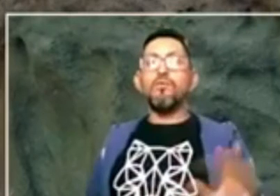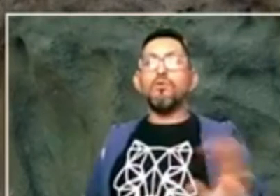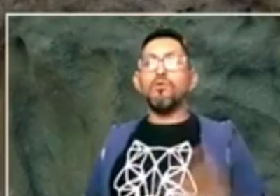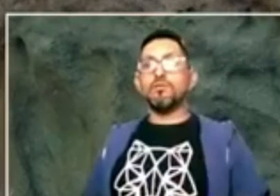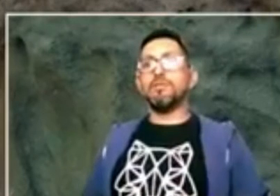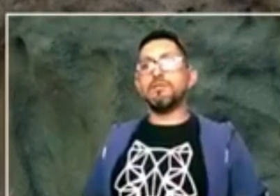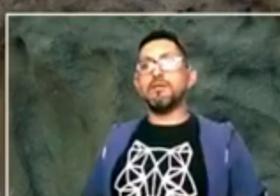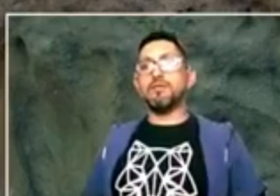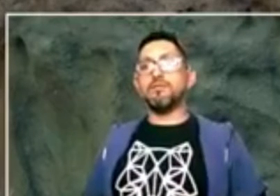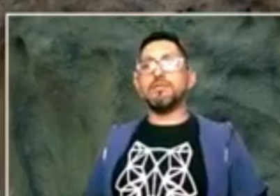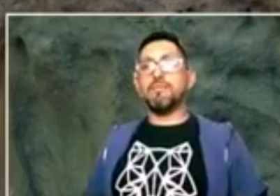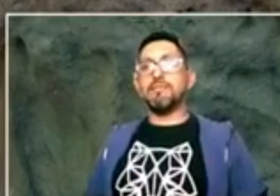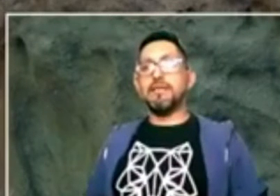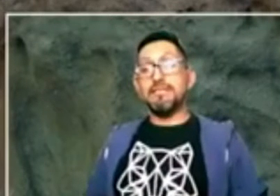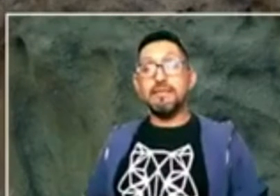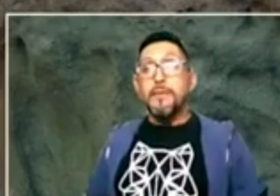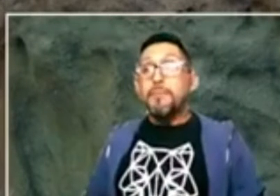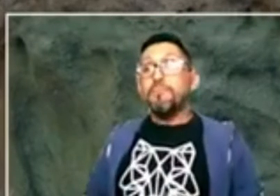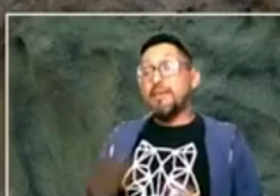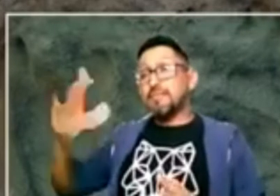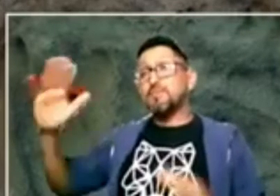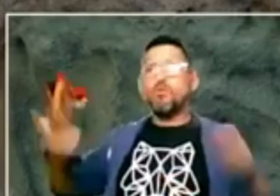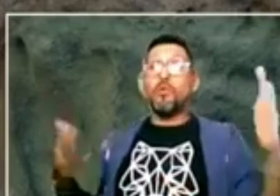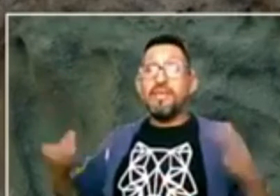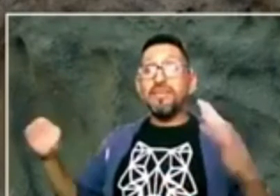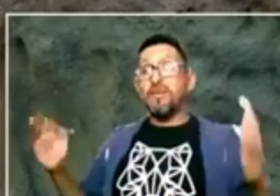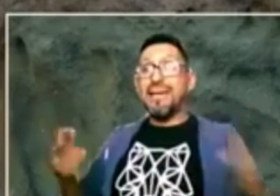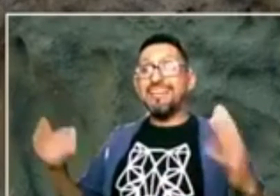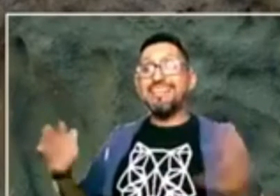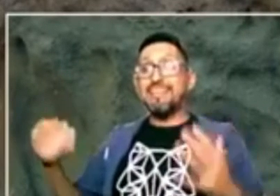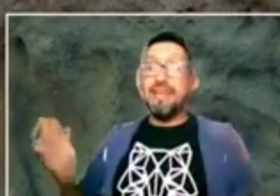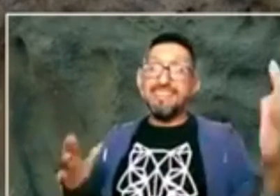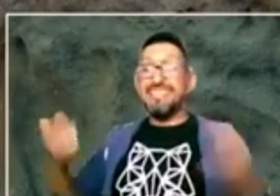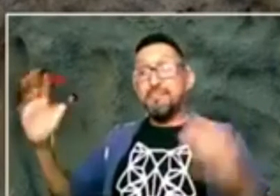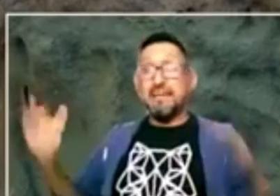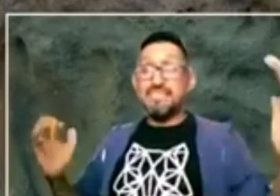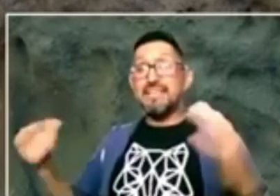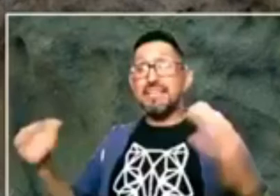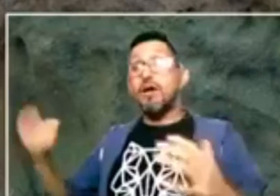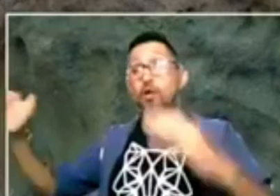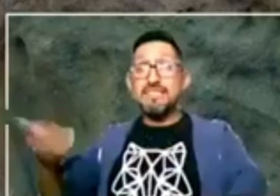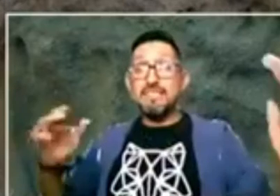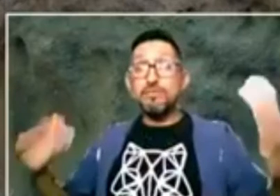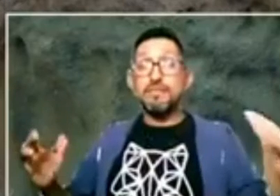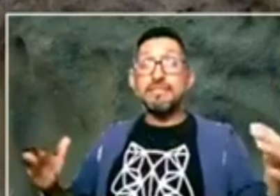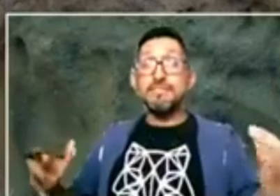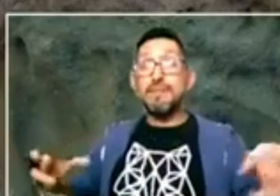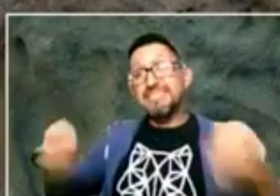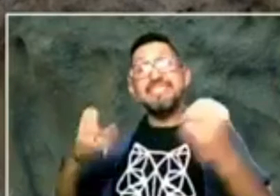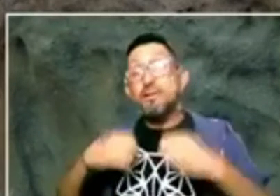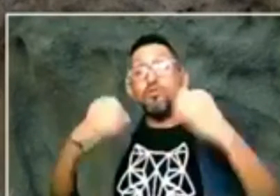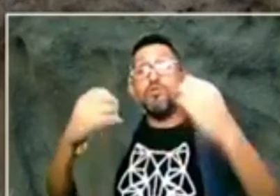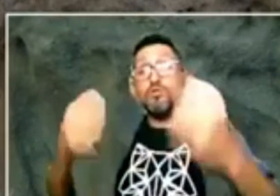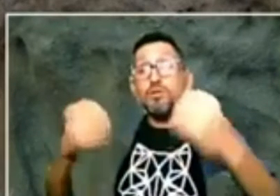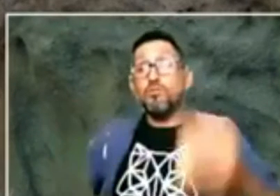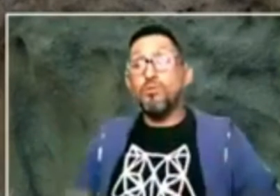el flujo de los servicios en los ecosistemas. Es decir, estamos moviendo la cantidad de plantas y animales que están organizados en distintas partes.